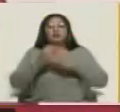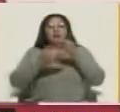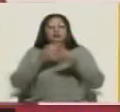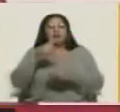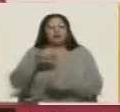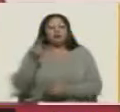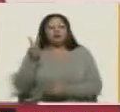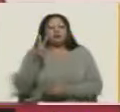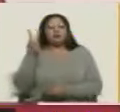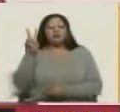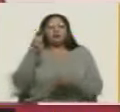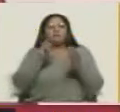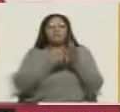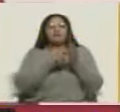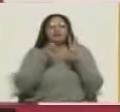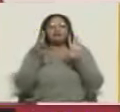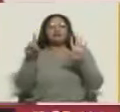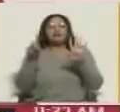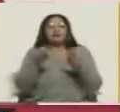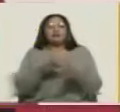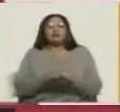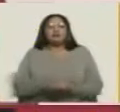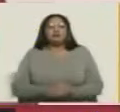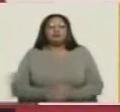Venezuela, fue en el 2006.